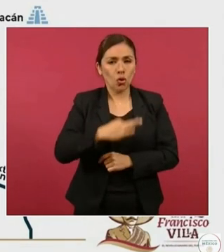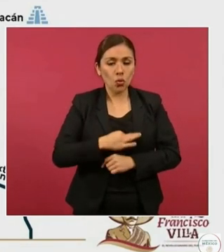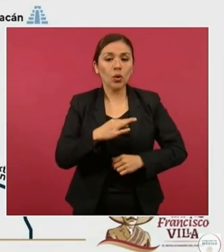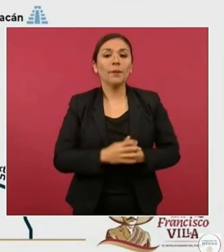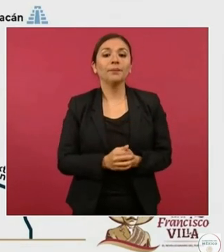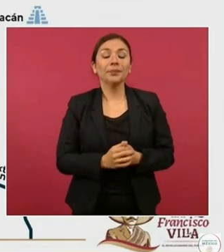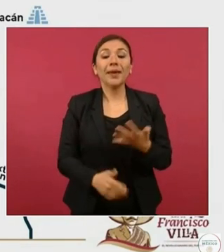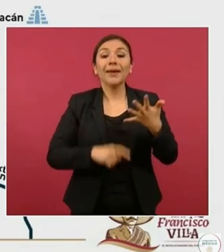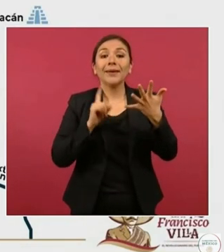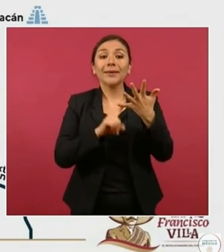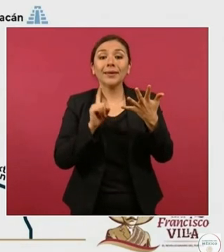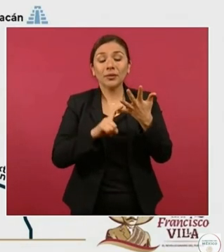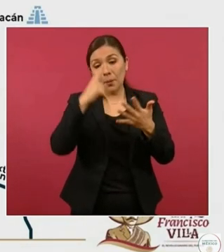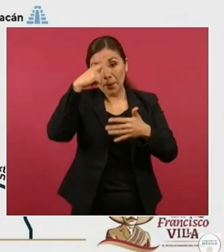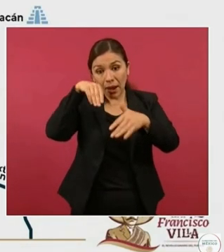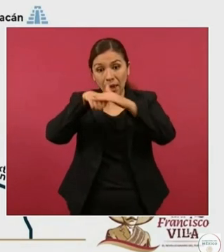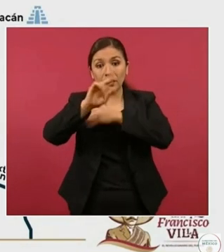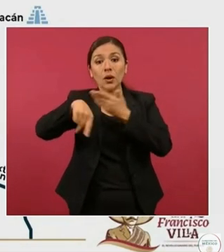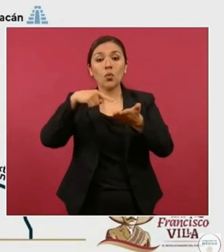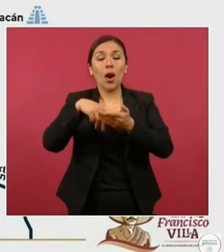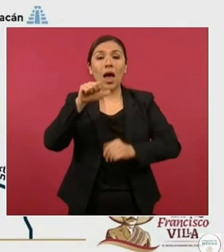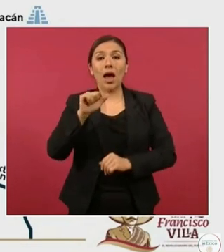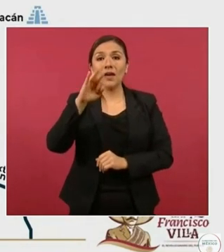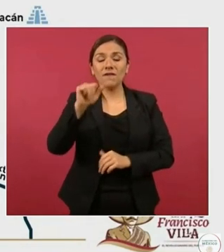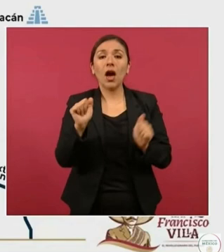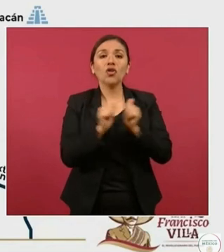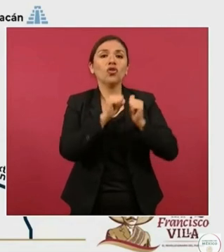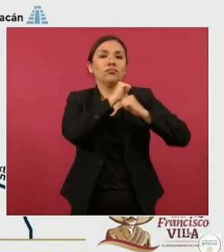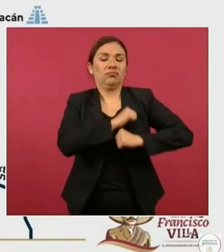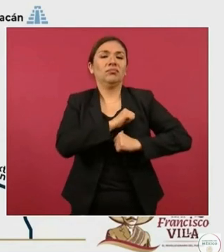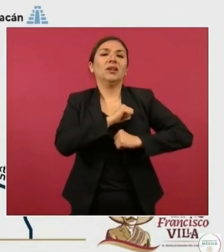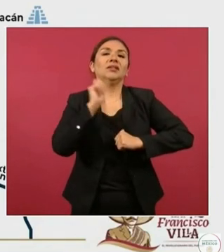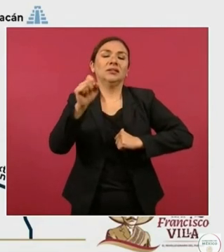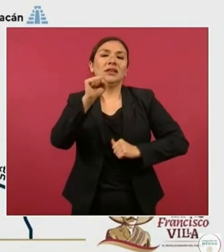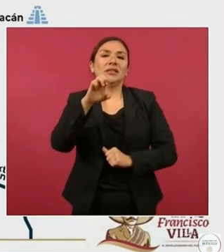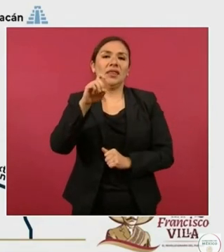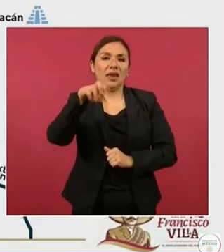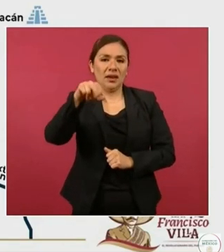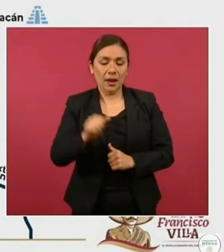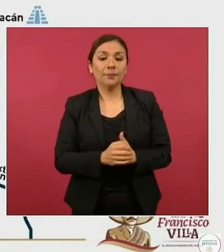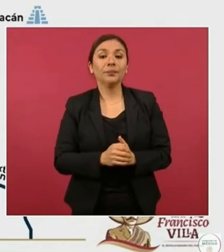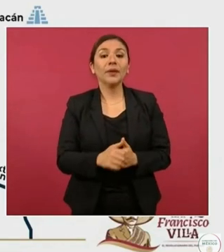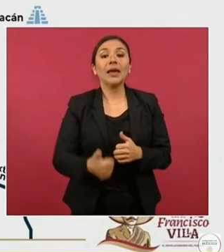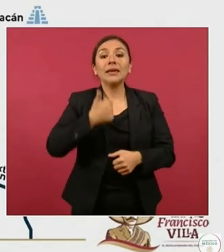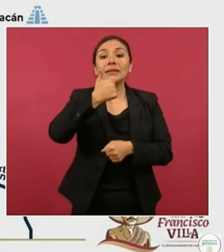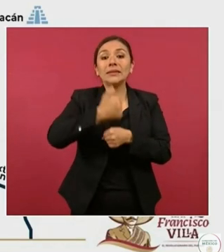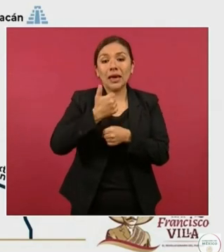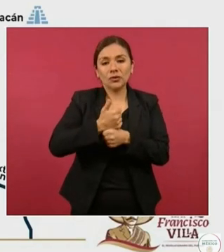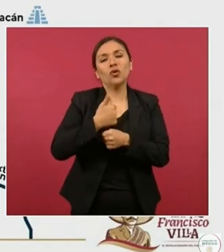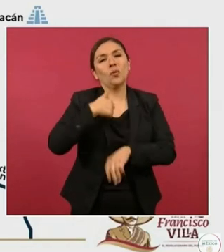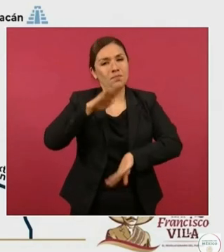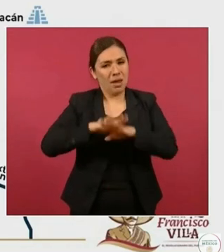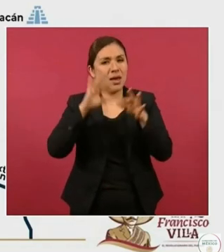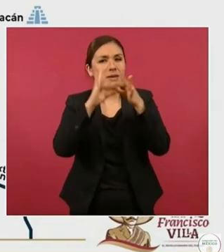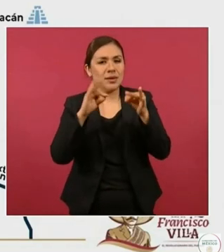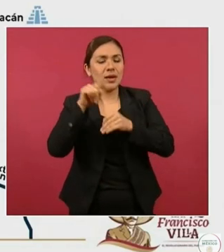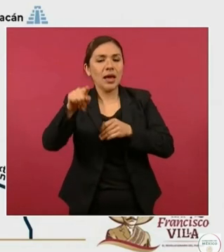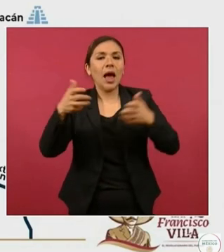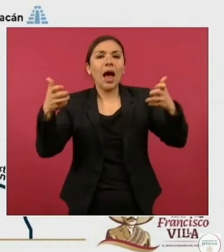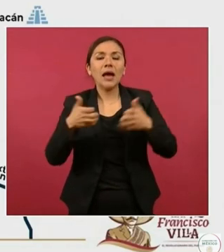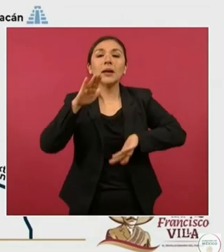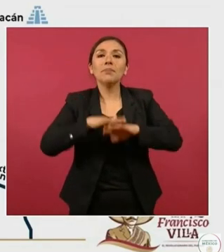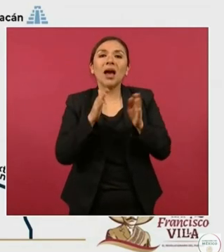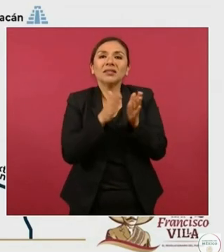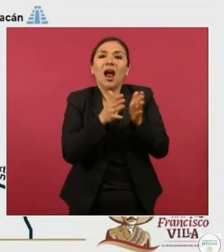acceso principal al AIFA, que estuvo a cargo de la Secretaría de la Defensa. En el número 6, aquí me voy a detener un poco, es la ampliación del